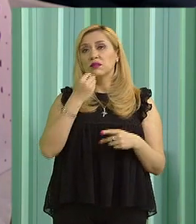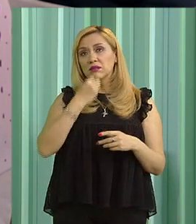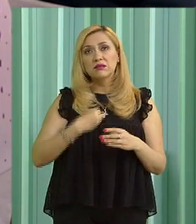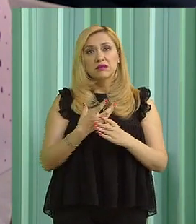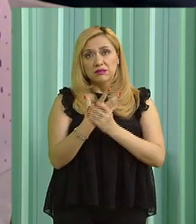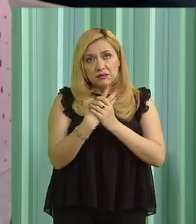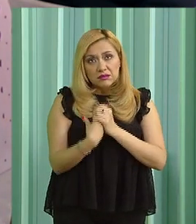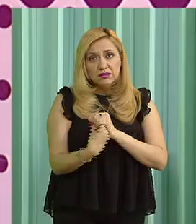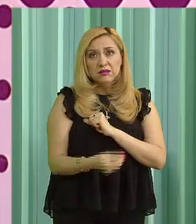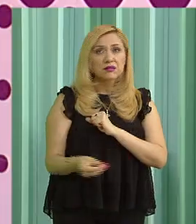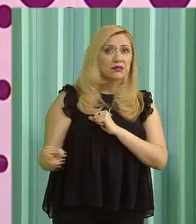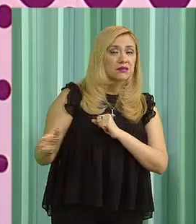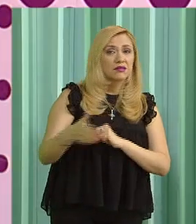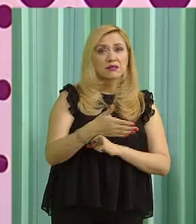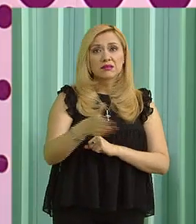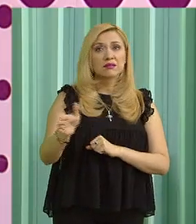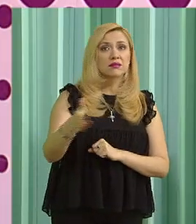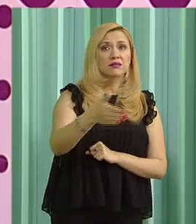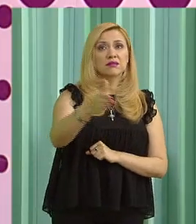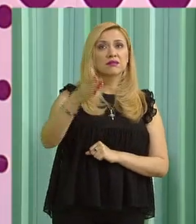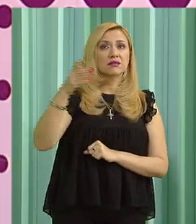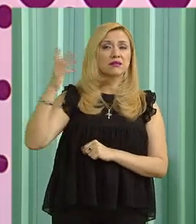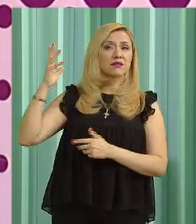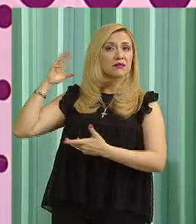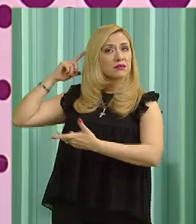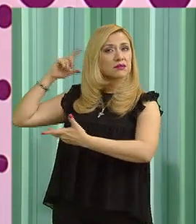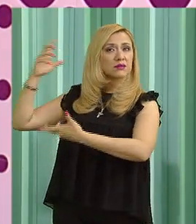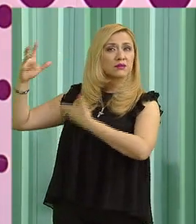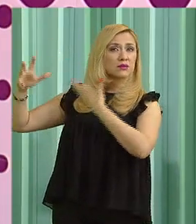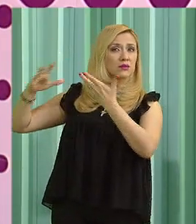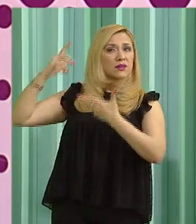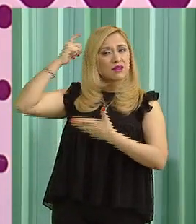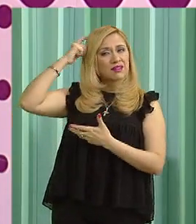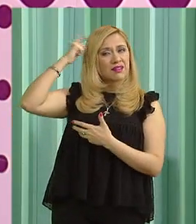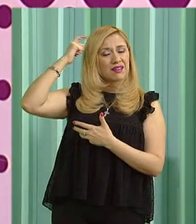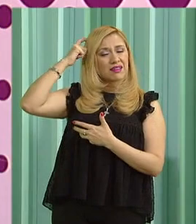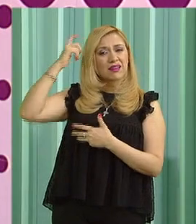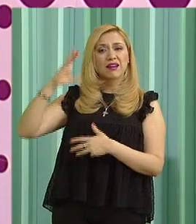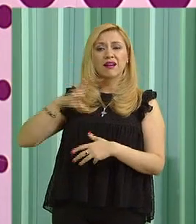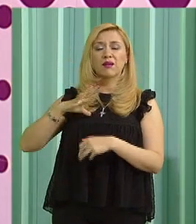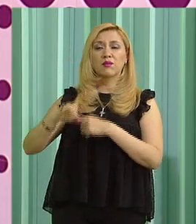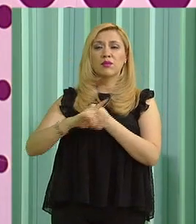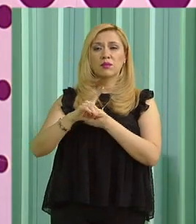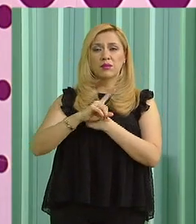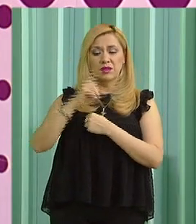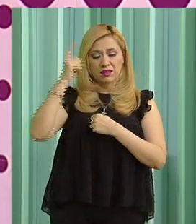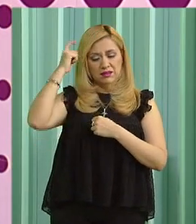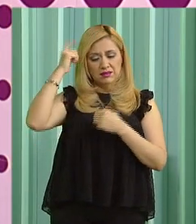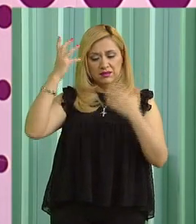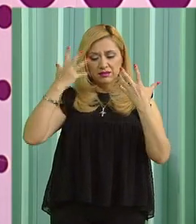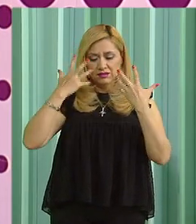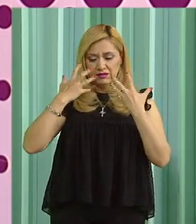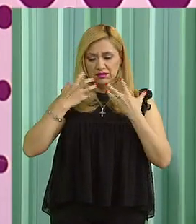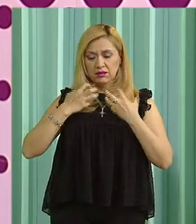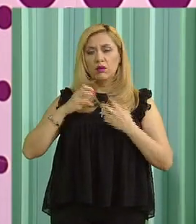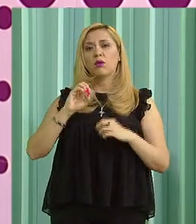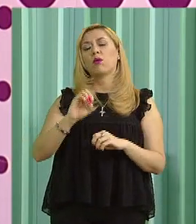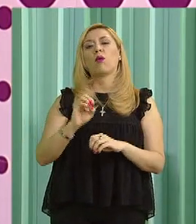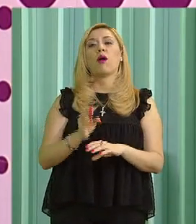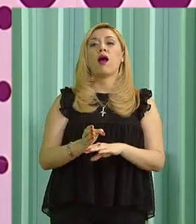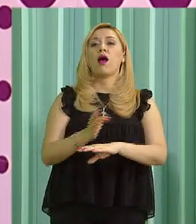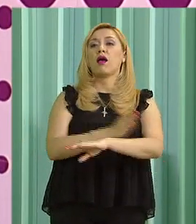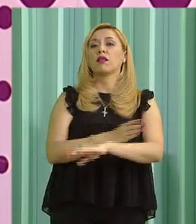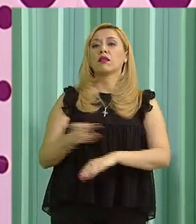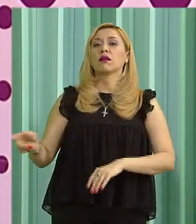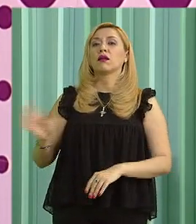y están saliendo en esas condiciones. En muchas ocasiones ya han tenido pérdidas anteriores